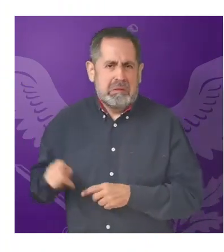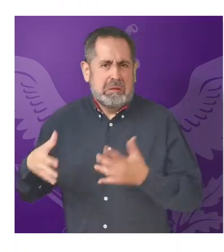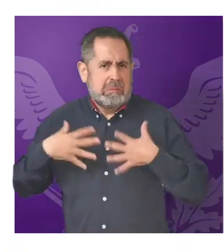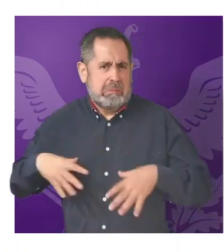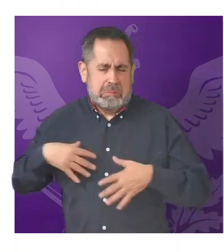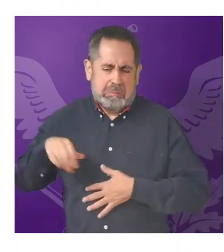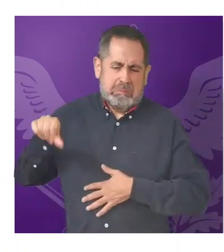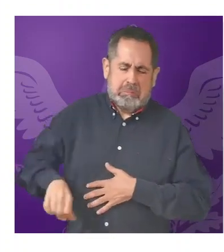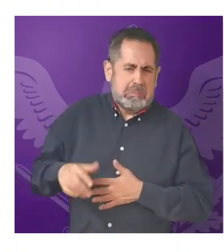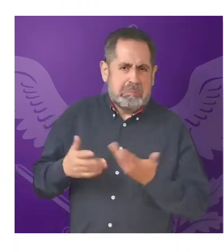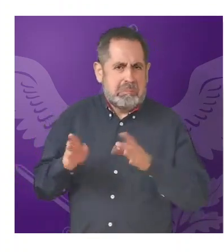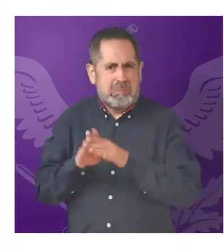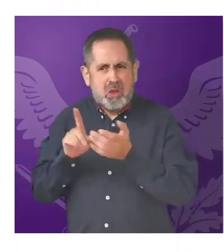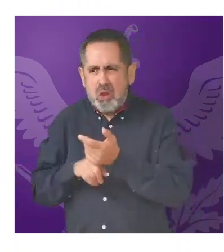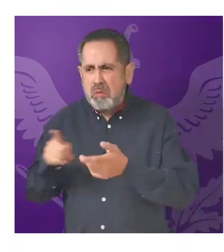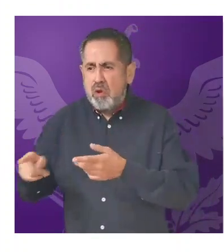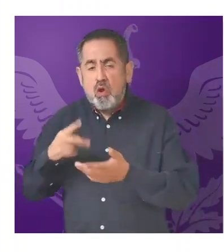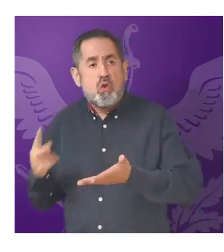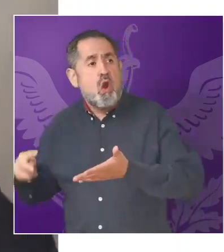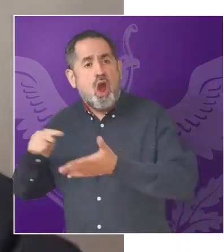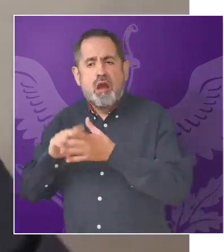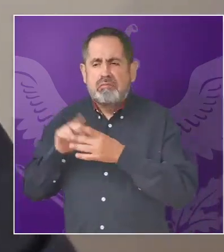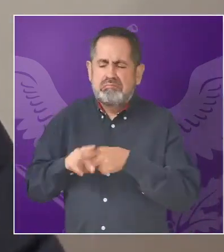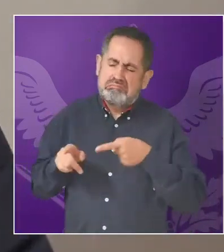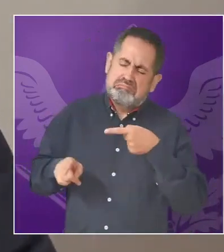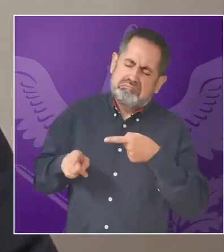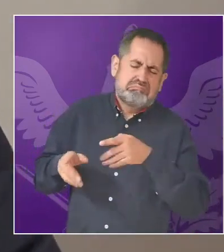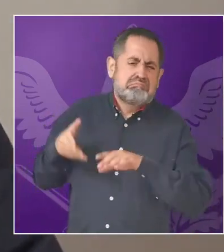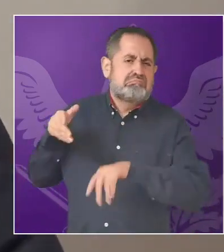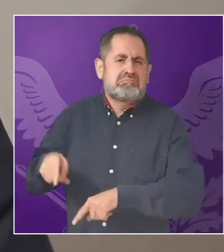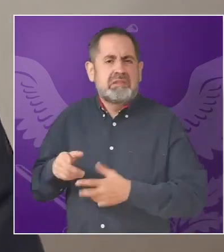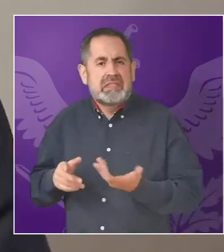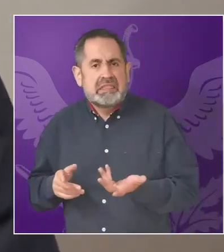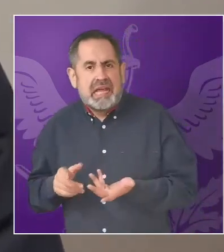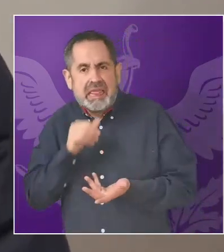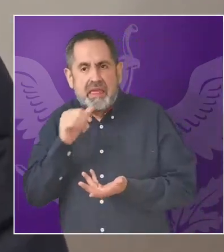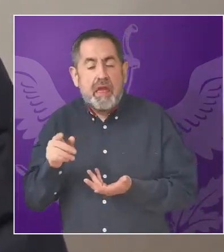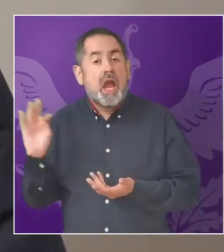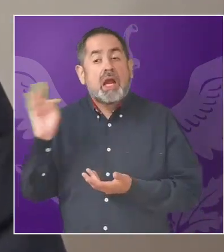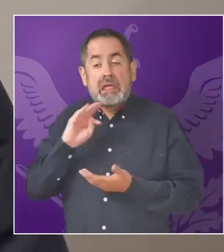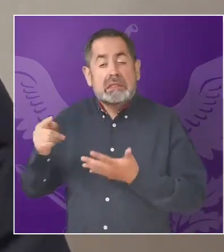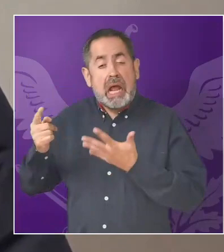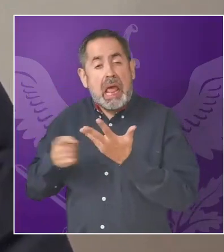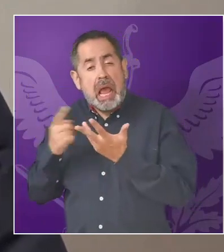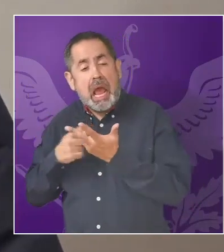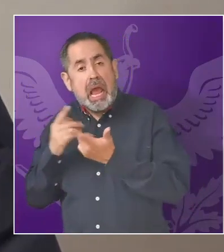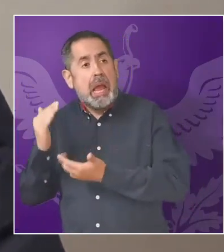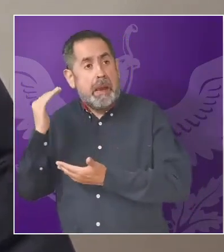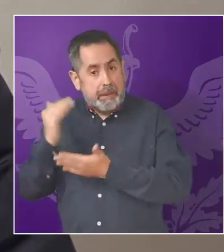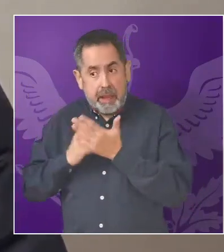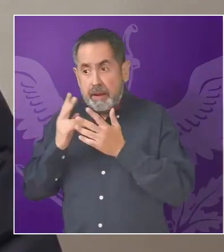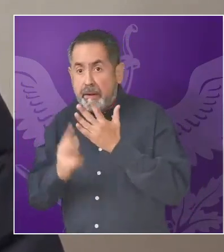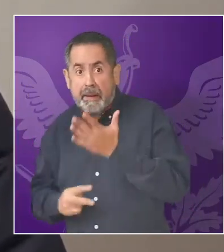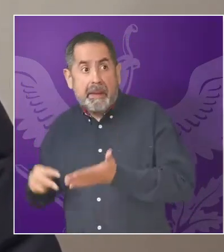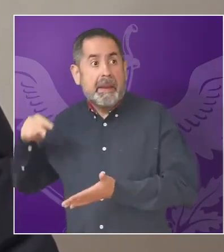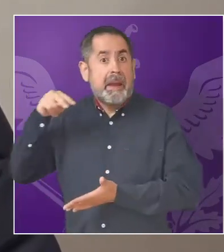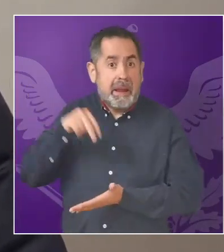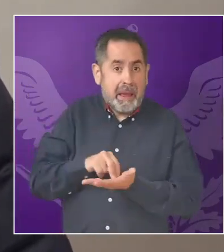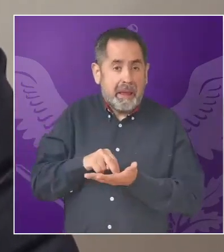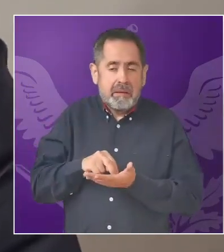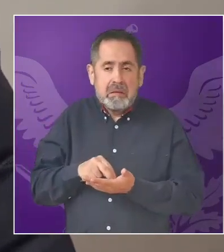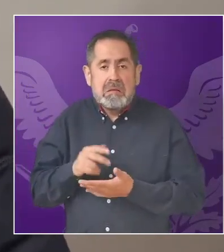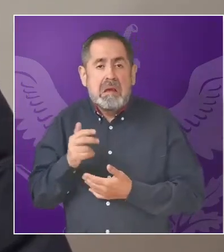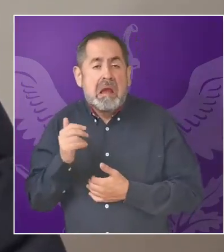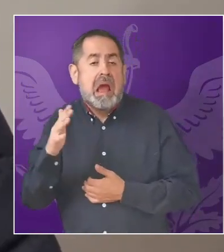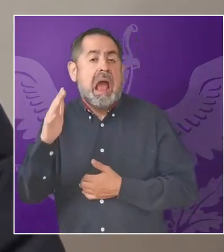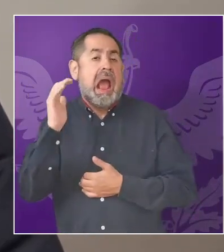nos vemos, cómo estamos vestidas, cómo ocupamos el espacio público. Y si conseguimos cruzar todo eso,